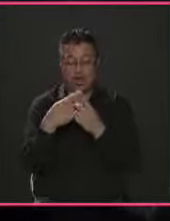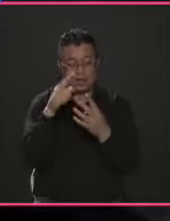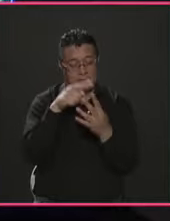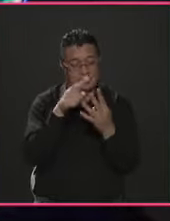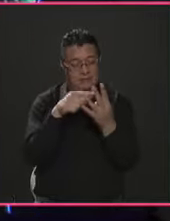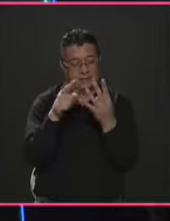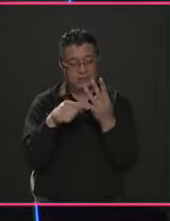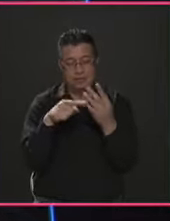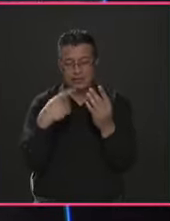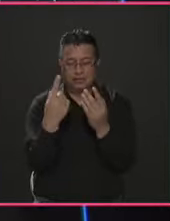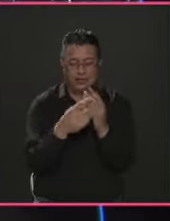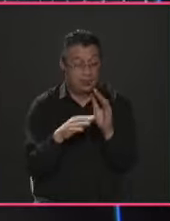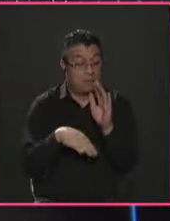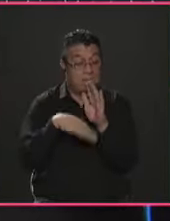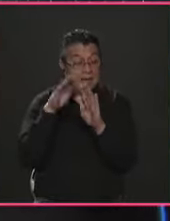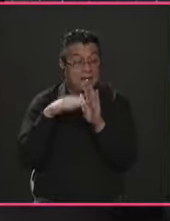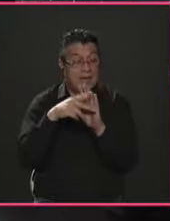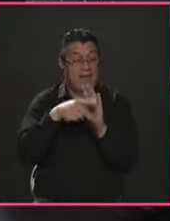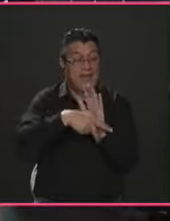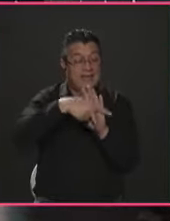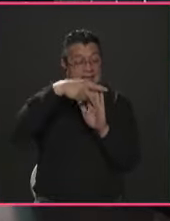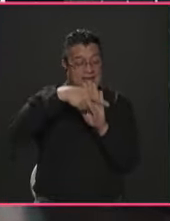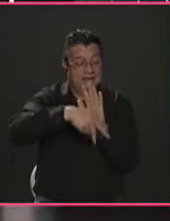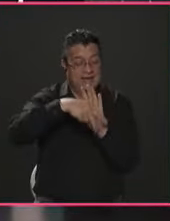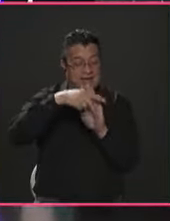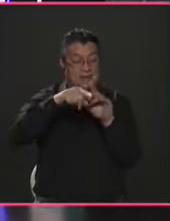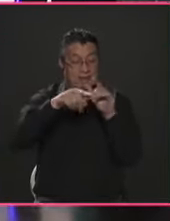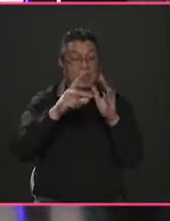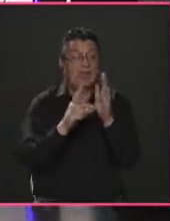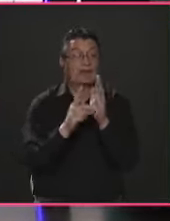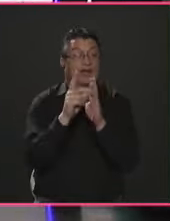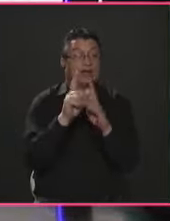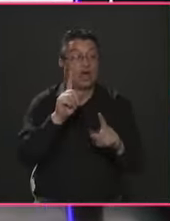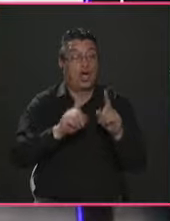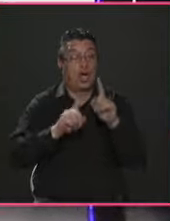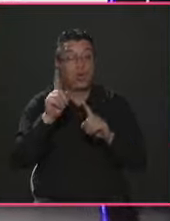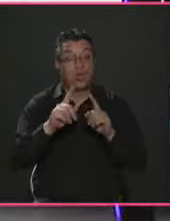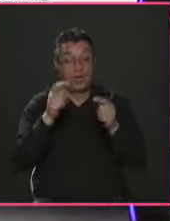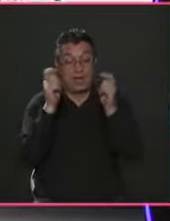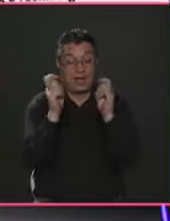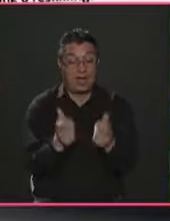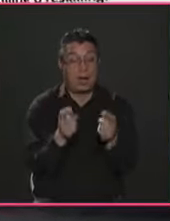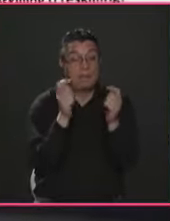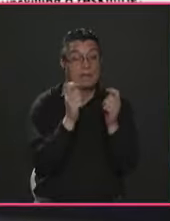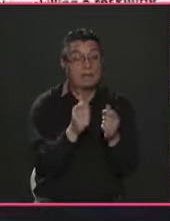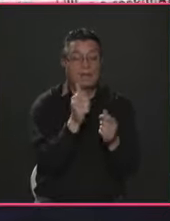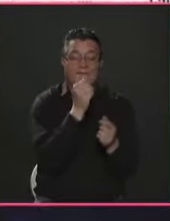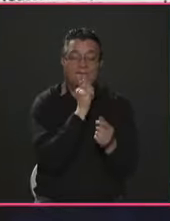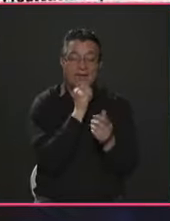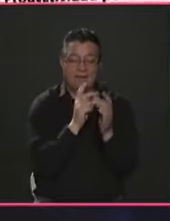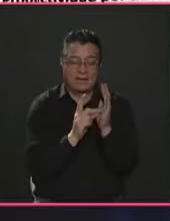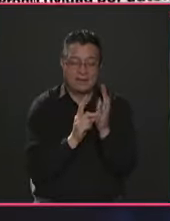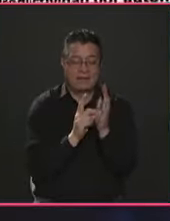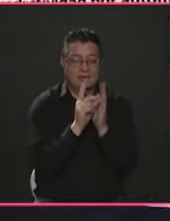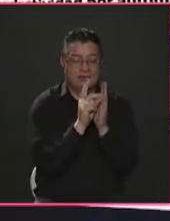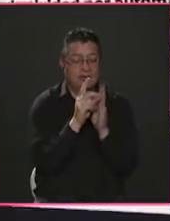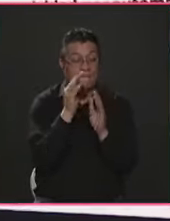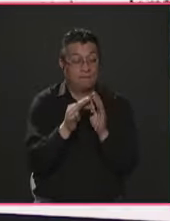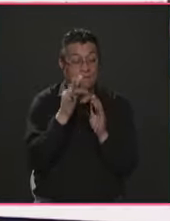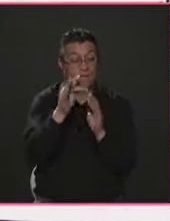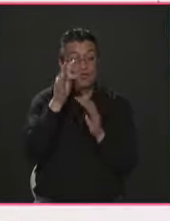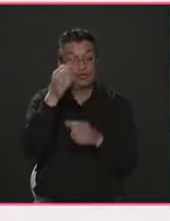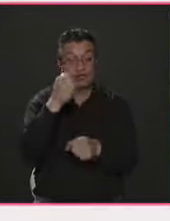escenarios mayores niveles de cualificación y el desarrollo de ciertos tipos de competencias que no estamos desarrollando en los futuros